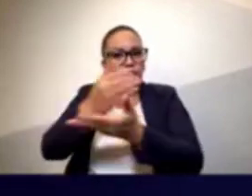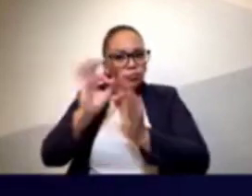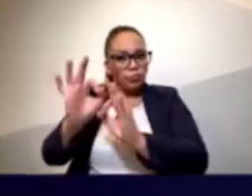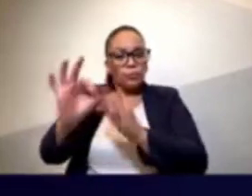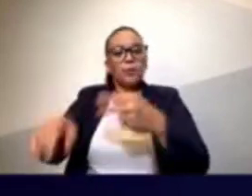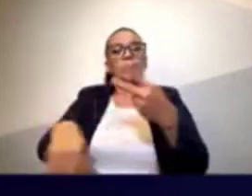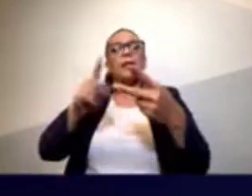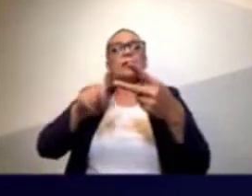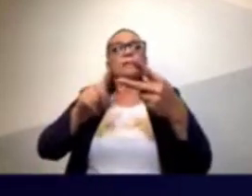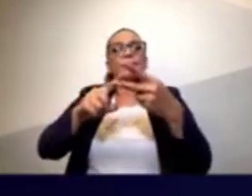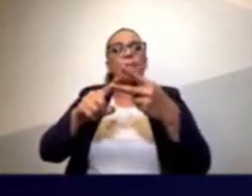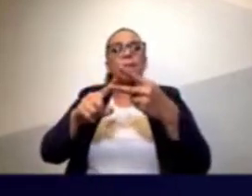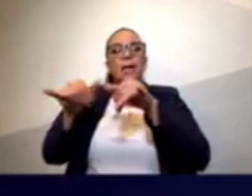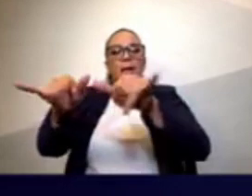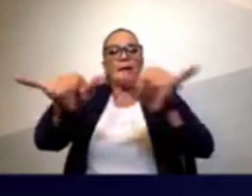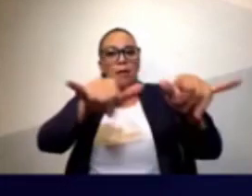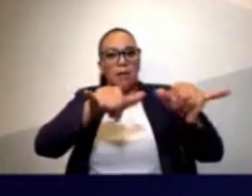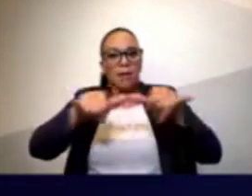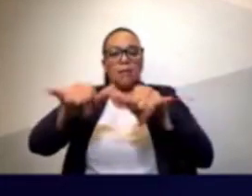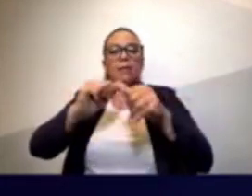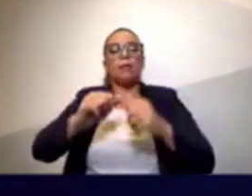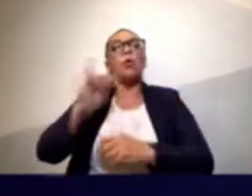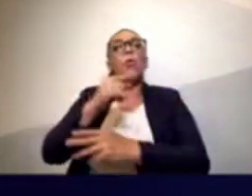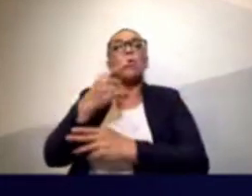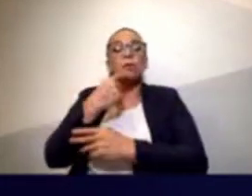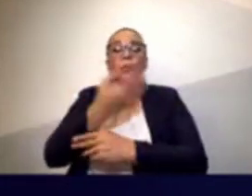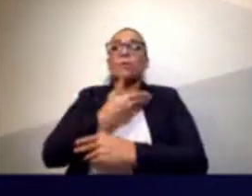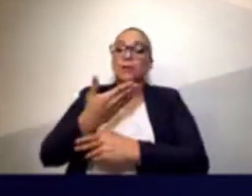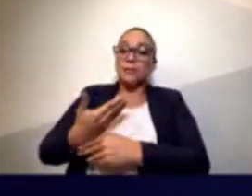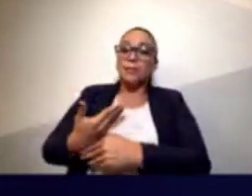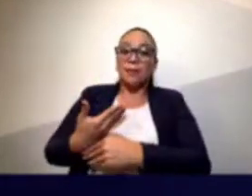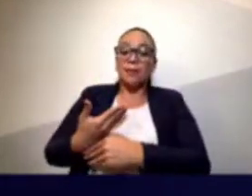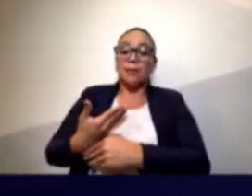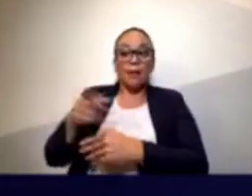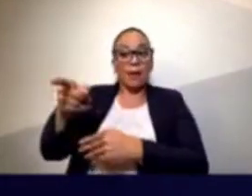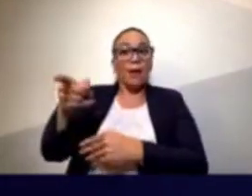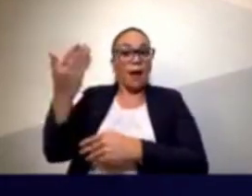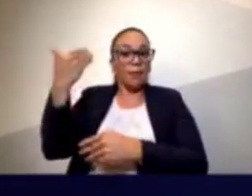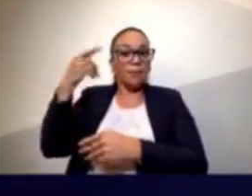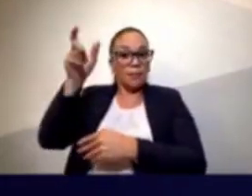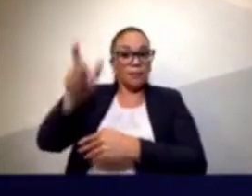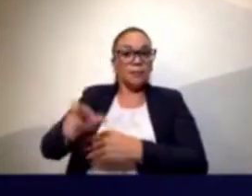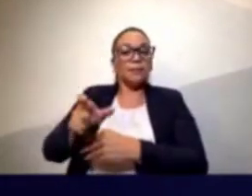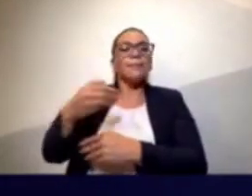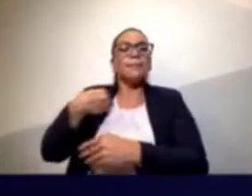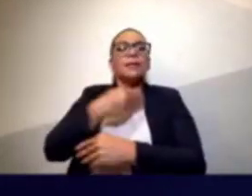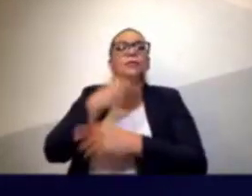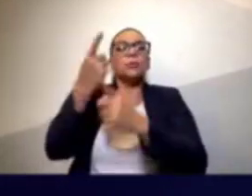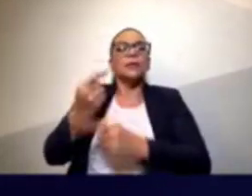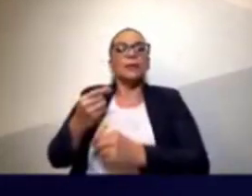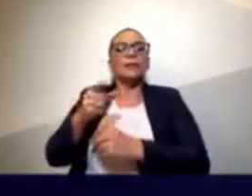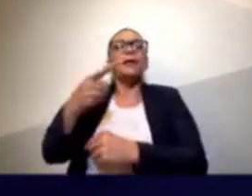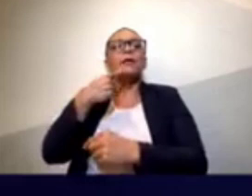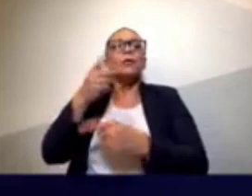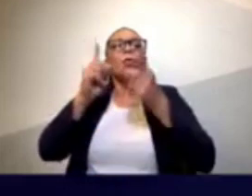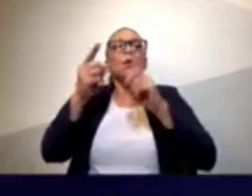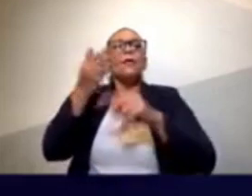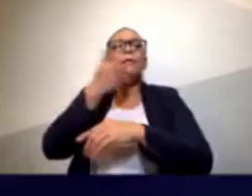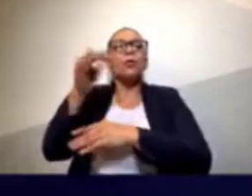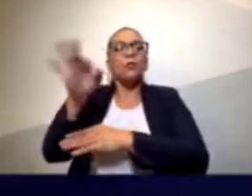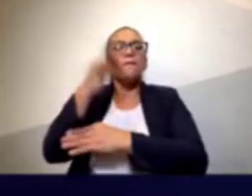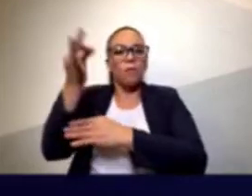Bien lo dijo el presidente, quien le tocó estar en mis zapatos, ¿cuál era la mejor manera de